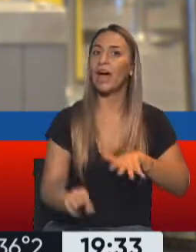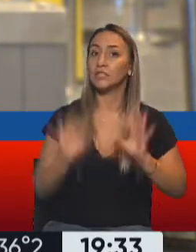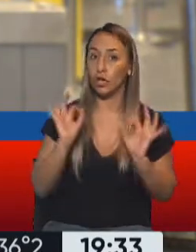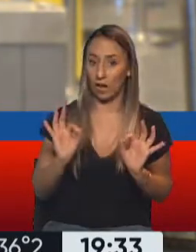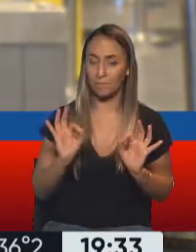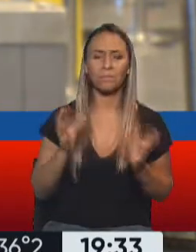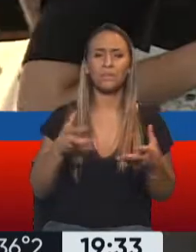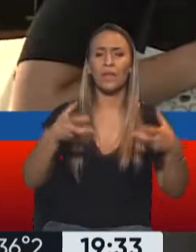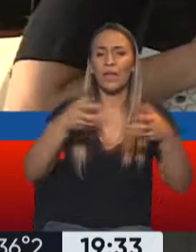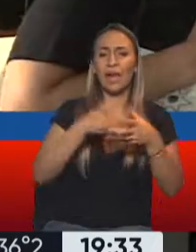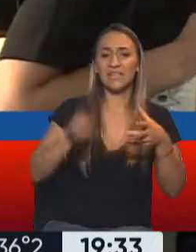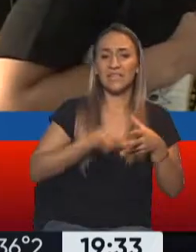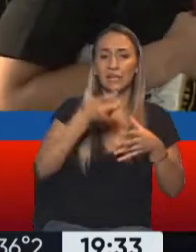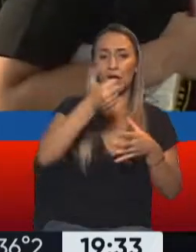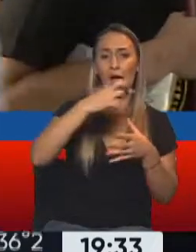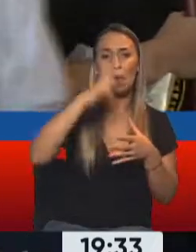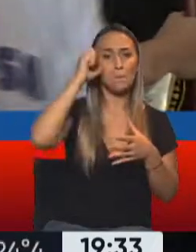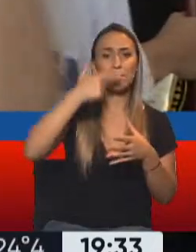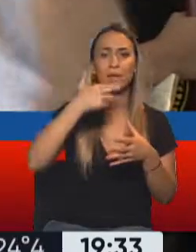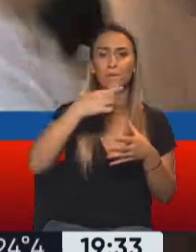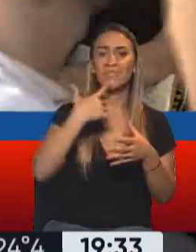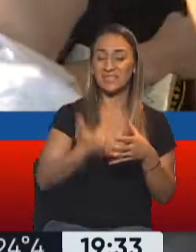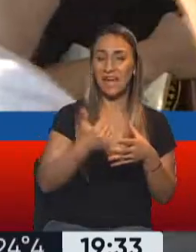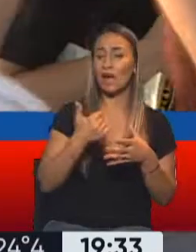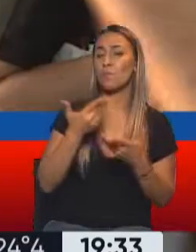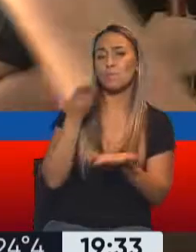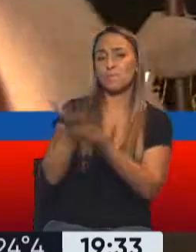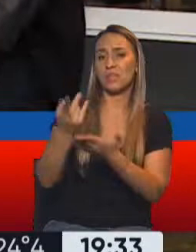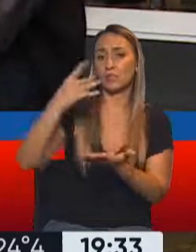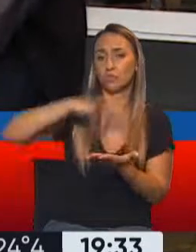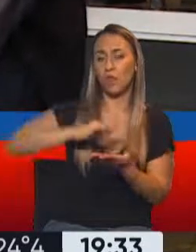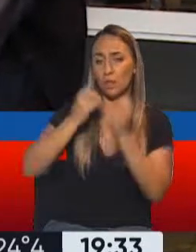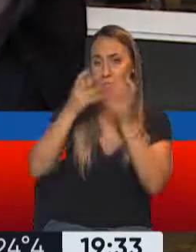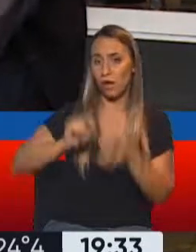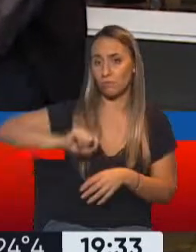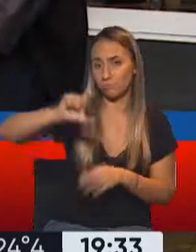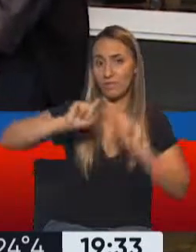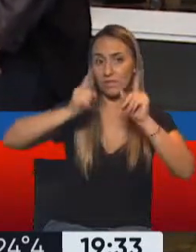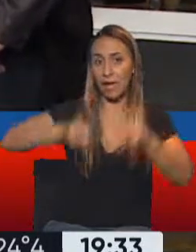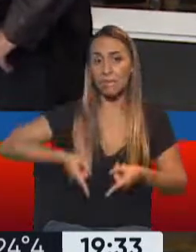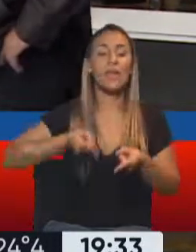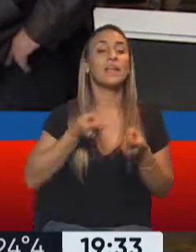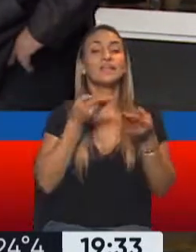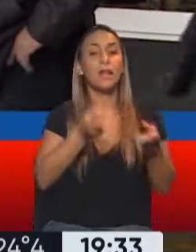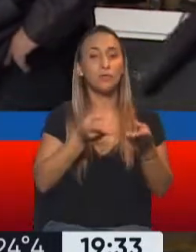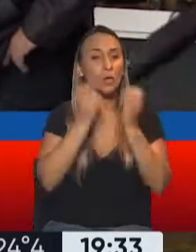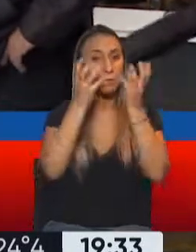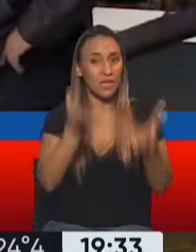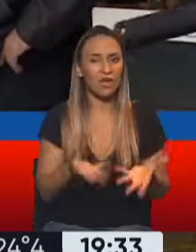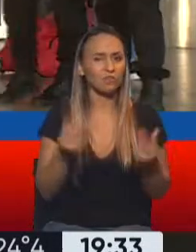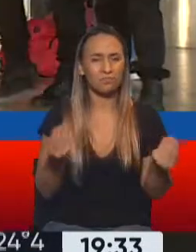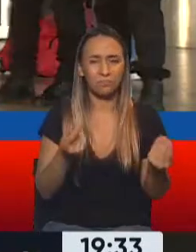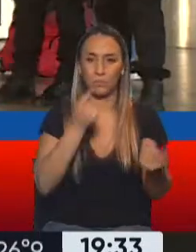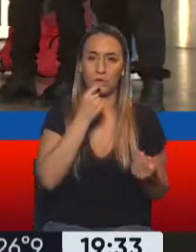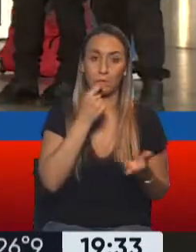APEPSA? No solo mejoras salariales, ellos piden también una mejora en la calidad de la prestación del servicio, principalmente en lo que